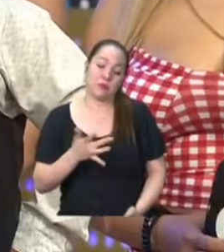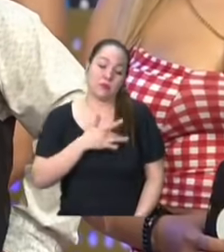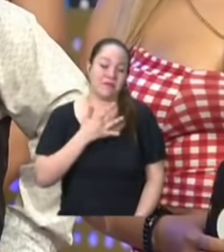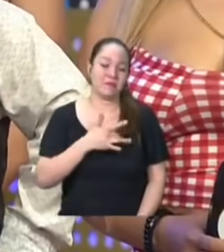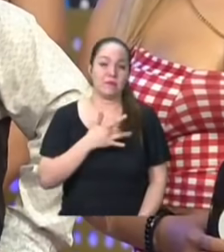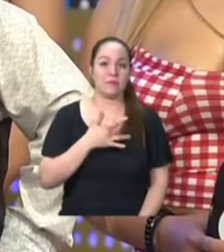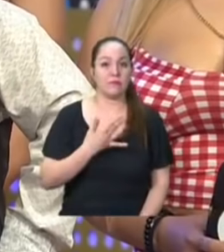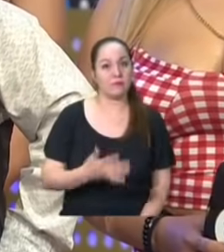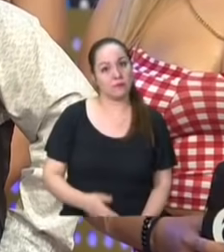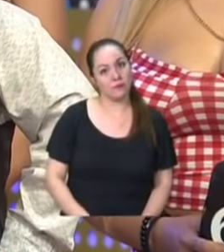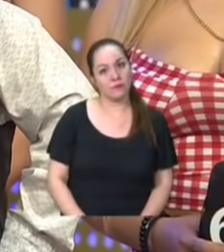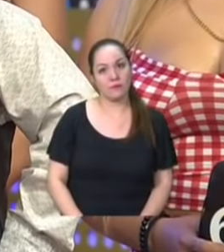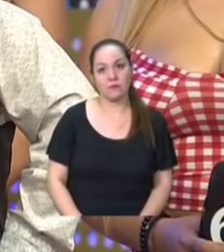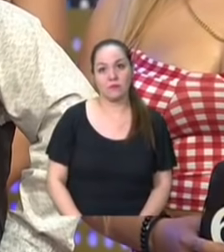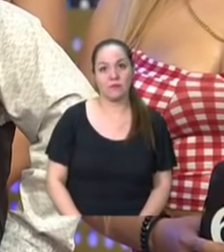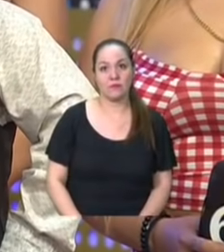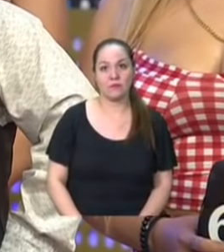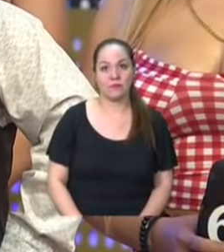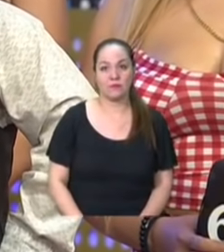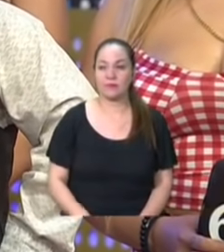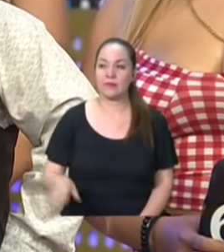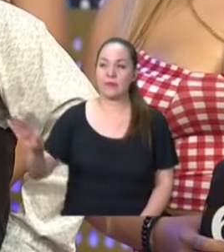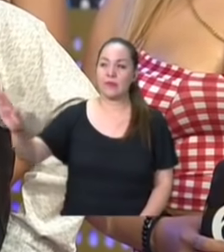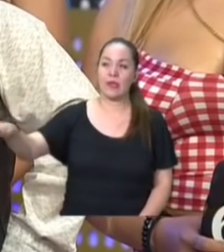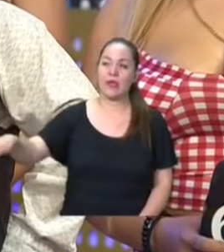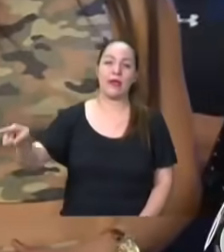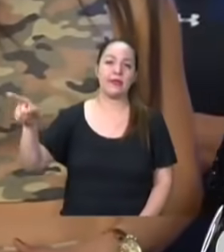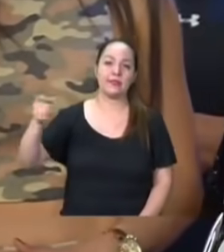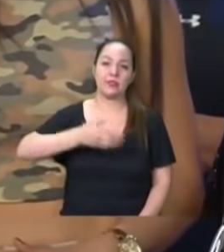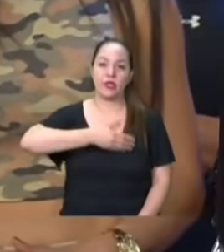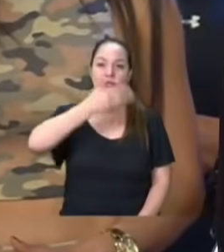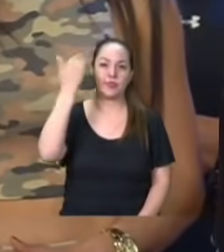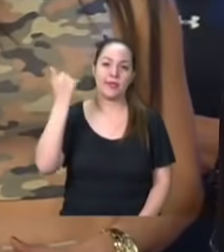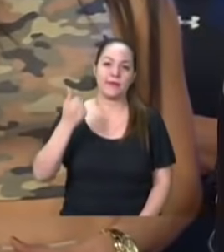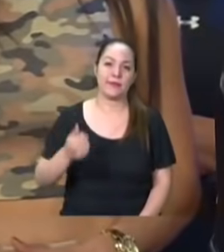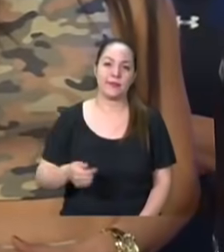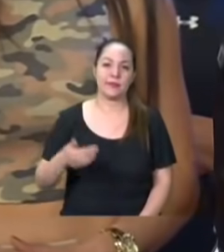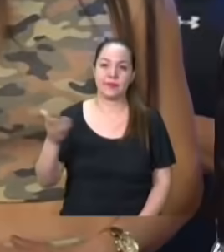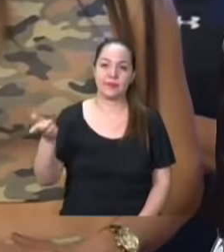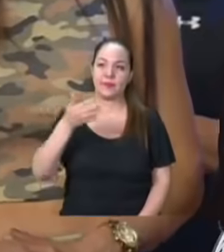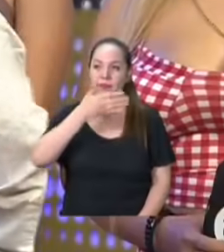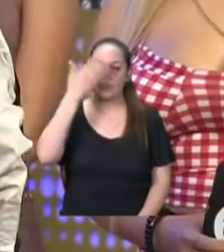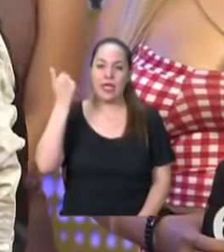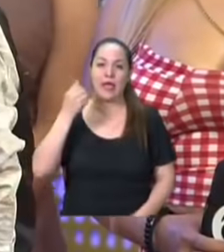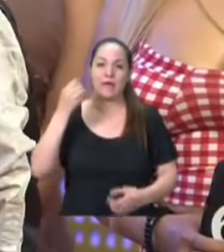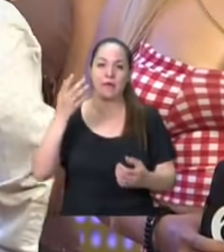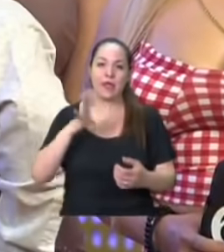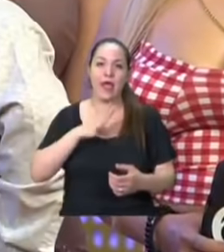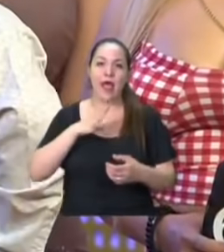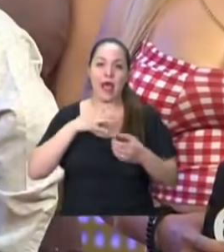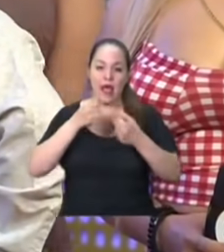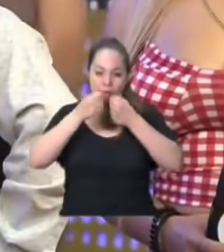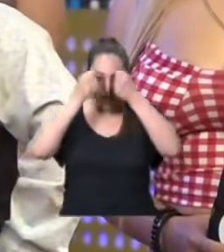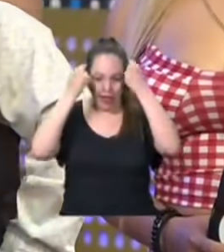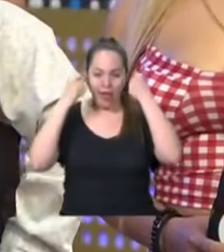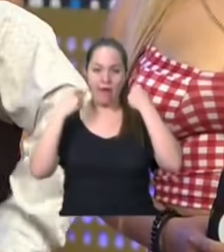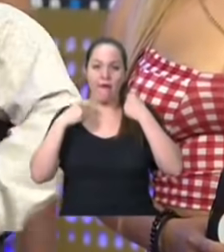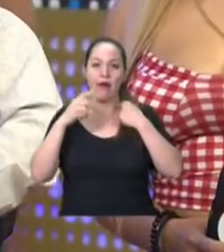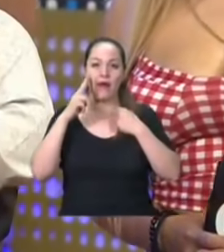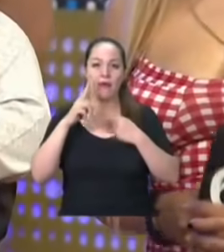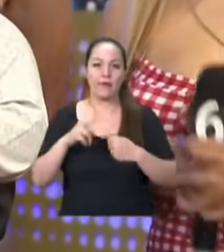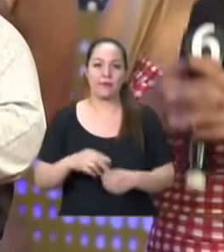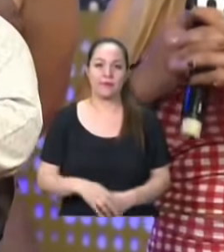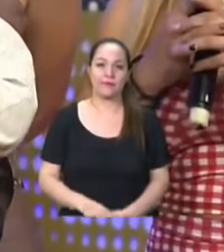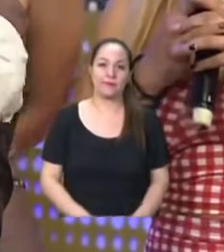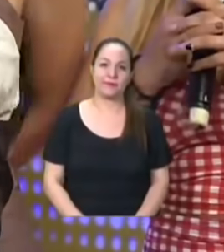Creo que usted no sabe lo que está debajo de la maca, señor Chavala. ¿De la mácara? ¿Cómo dijo? ¿De la qué? De la mácara.